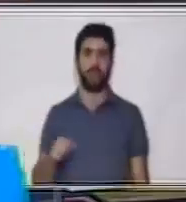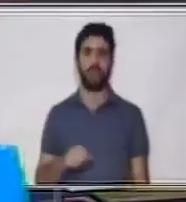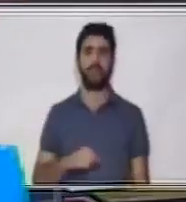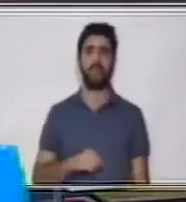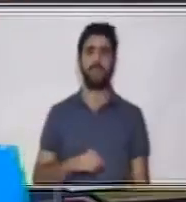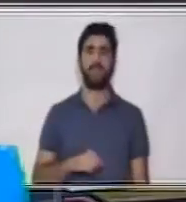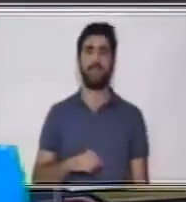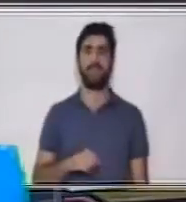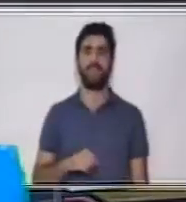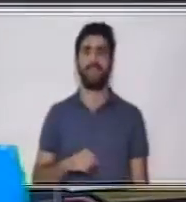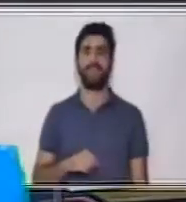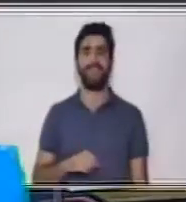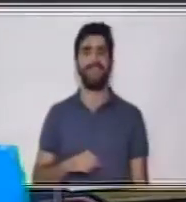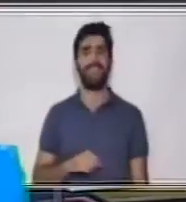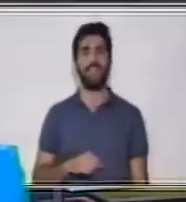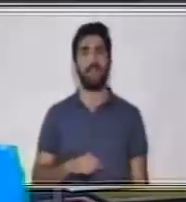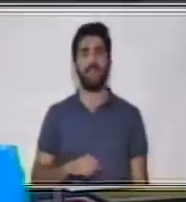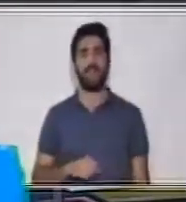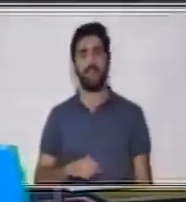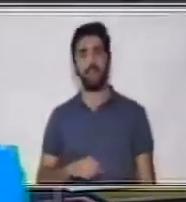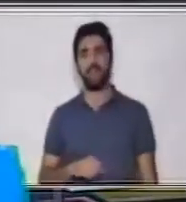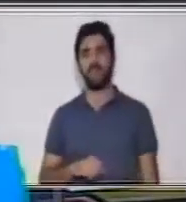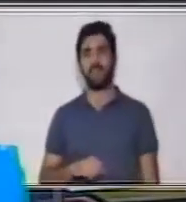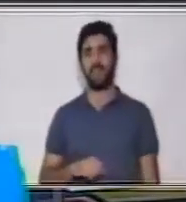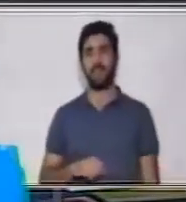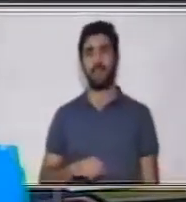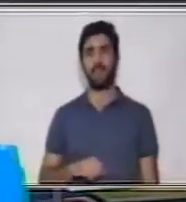Si colocamos